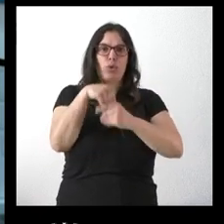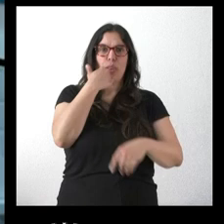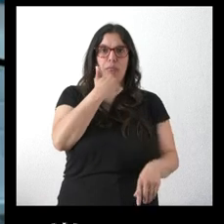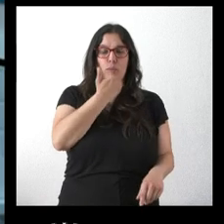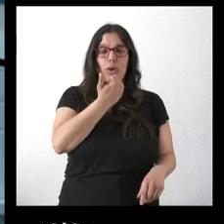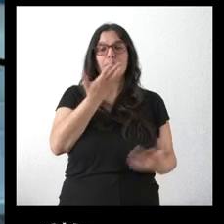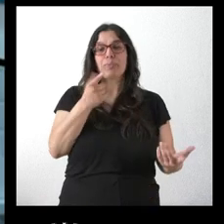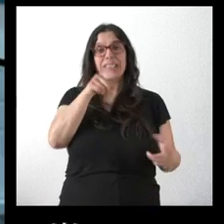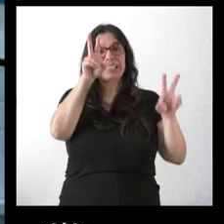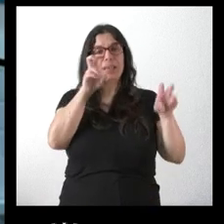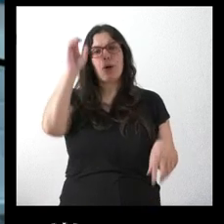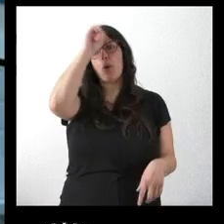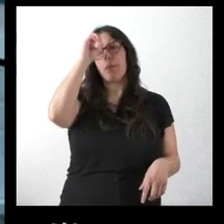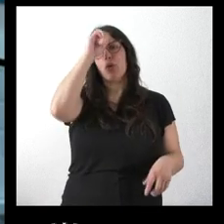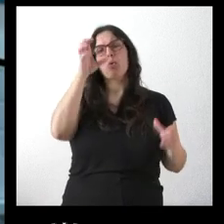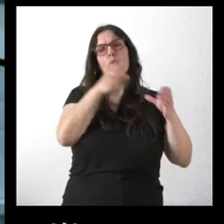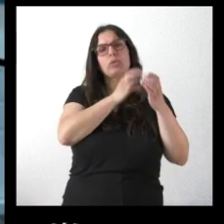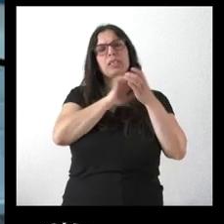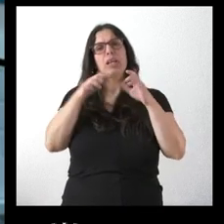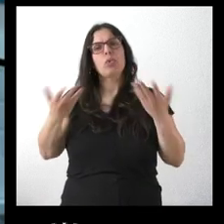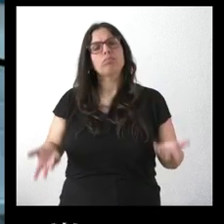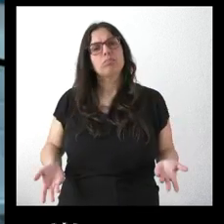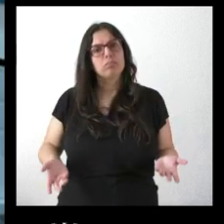León en este aspecto? ¿Cree